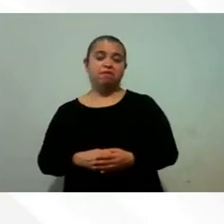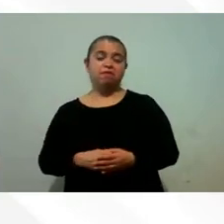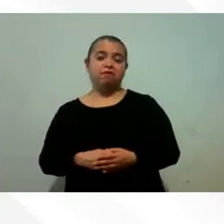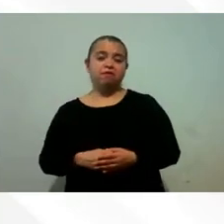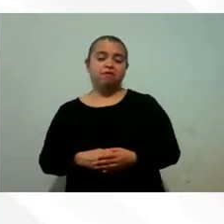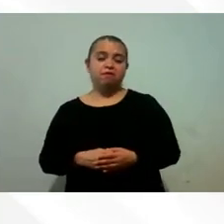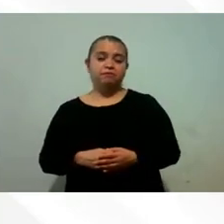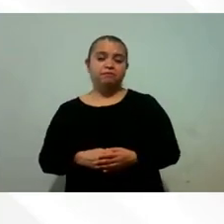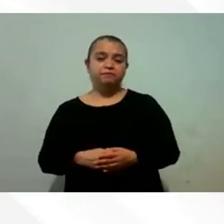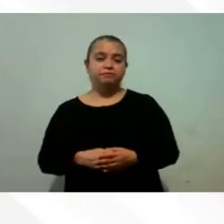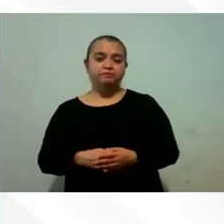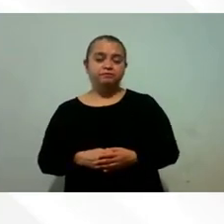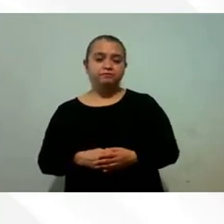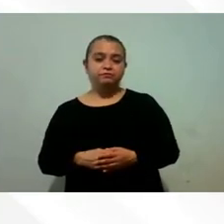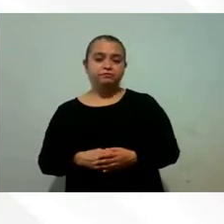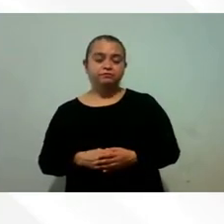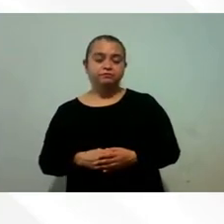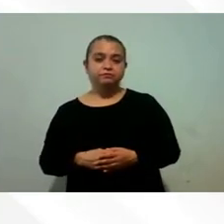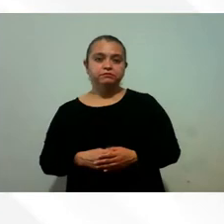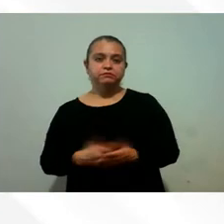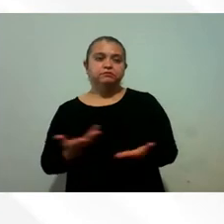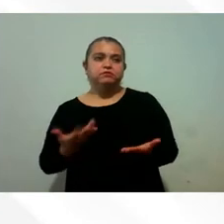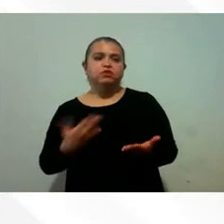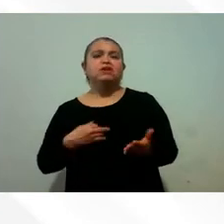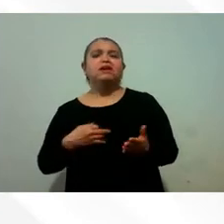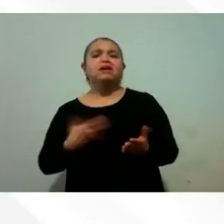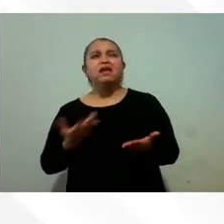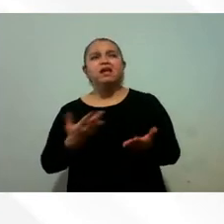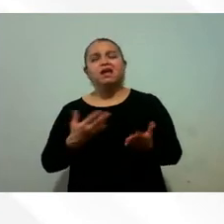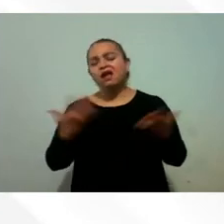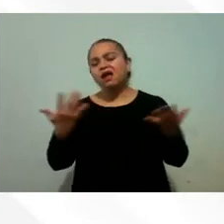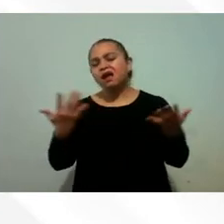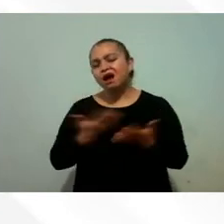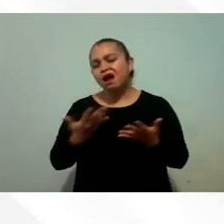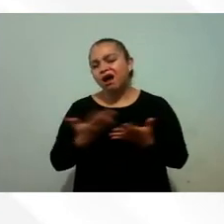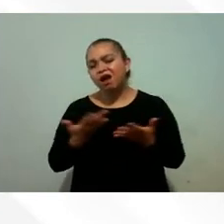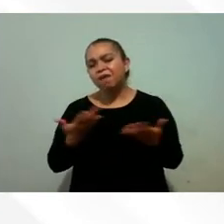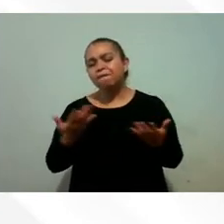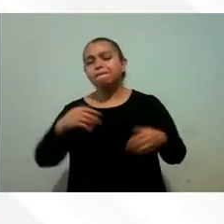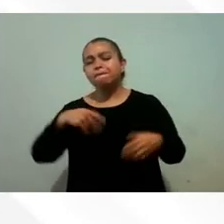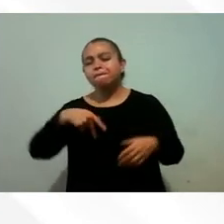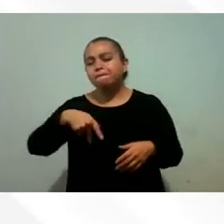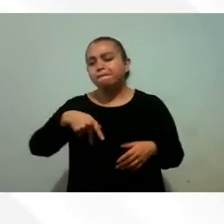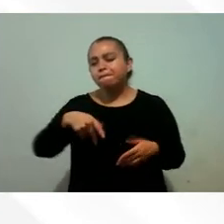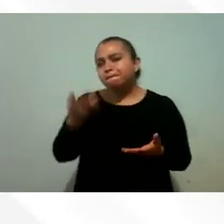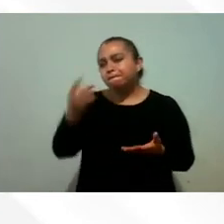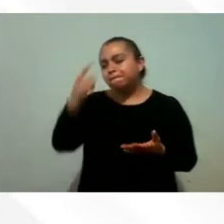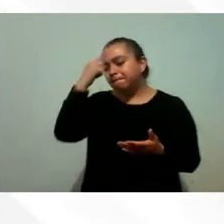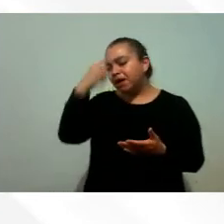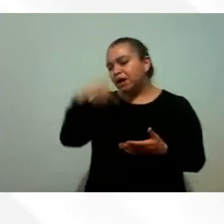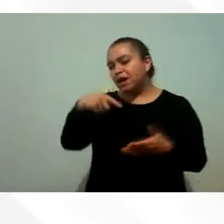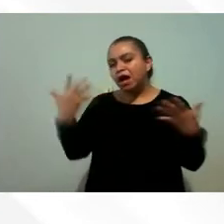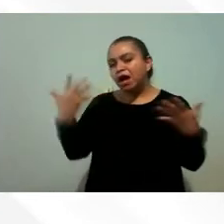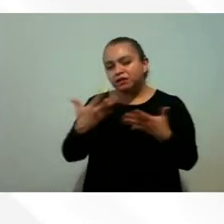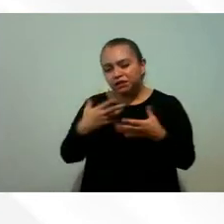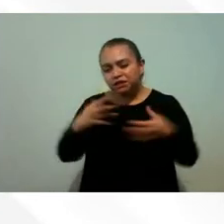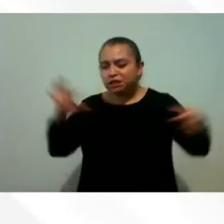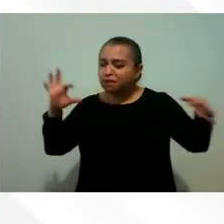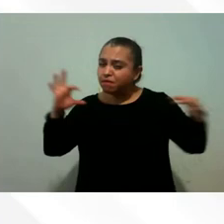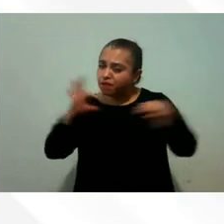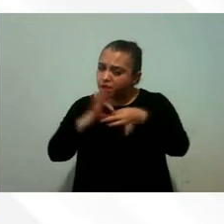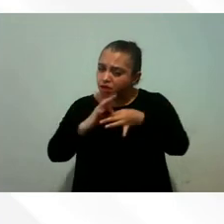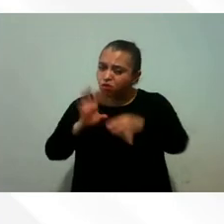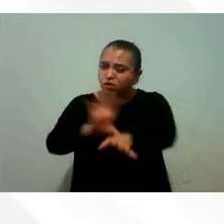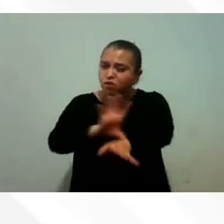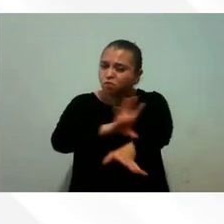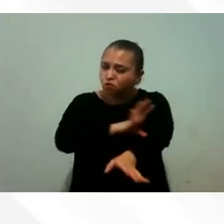Y bueno, ¿y con qué herramientas contamos para poder generar este vínculo afectivo? Me gustaría que también vayan colocando ahí, ¿no? Cuando yo no me